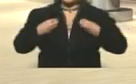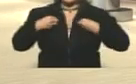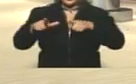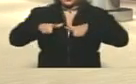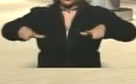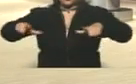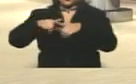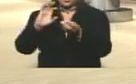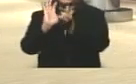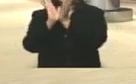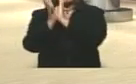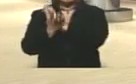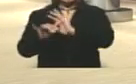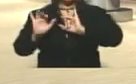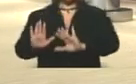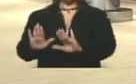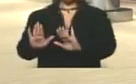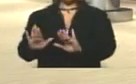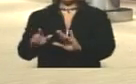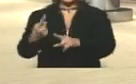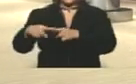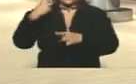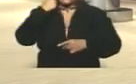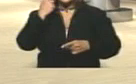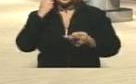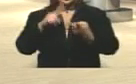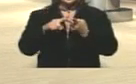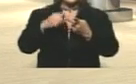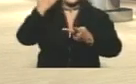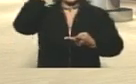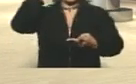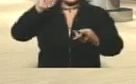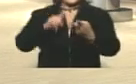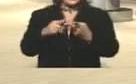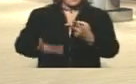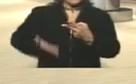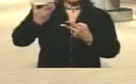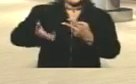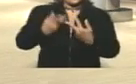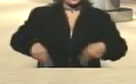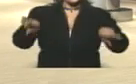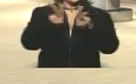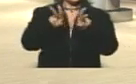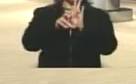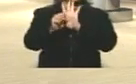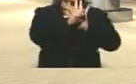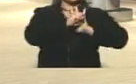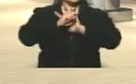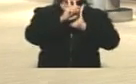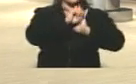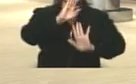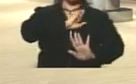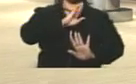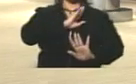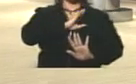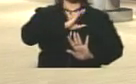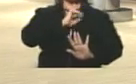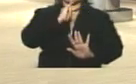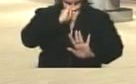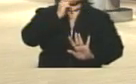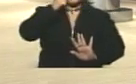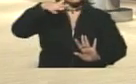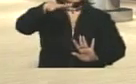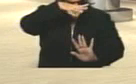un espacio geográfico específico donde confluyen costumbres, creencias, valores, símbolos que determinan la identidad